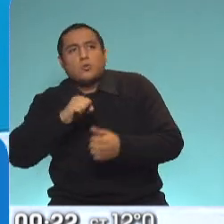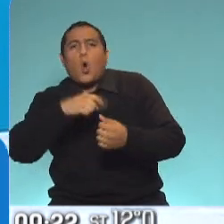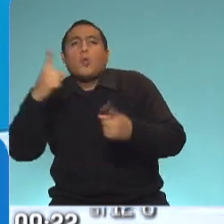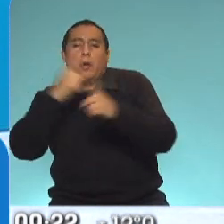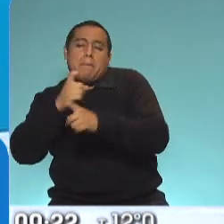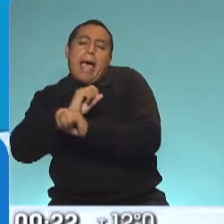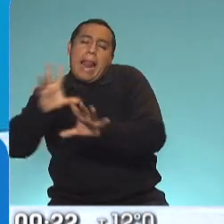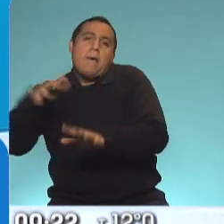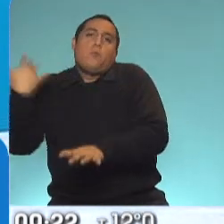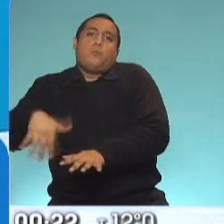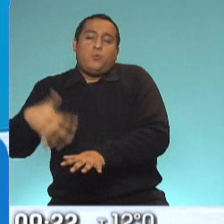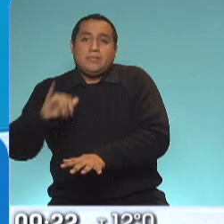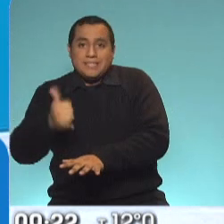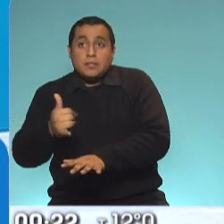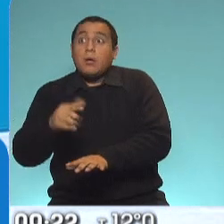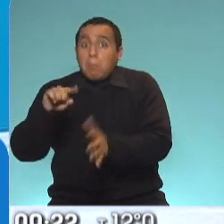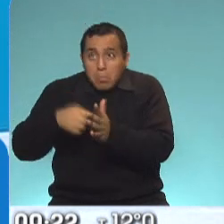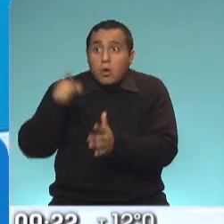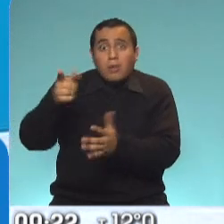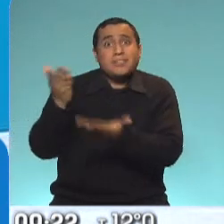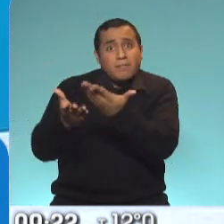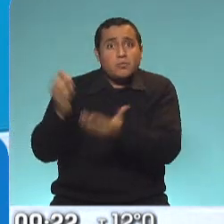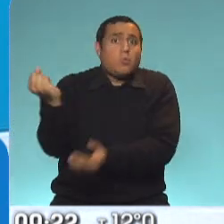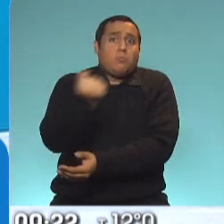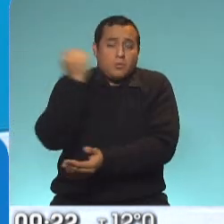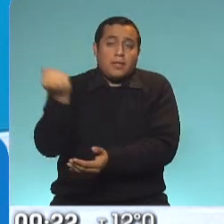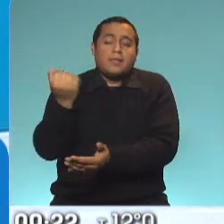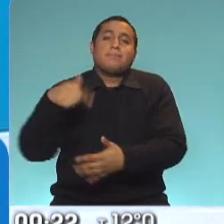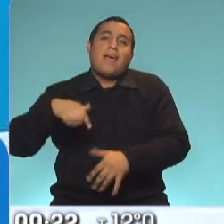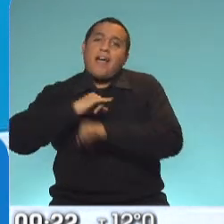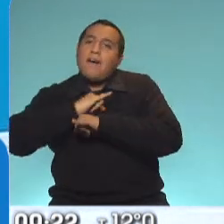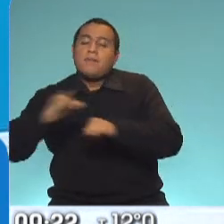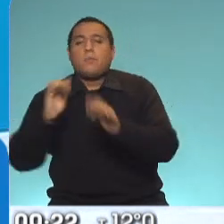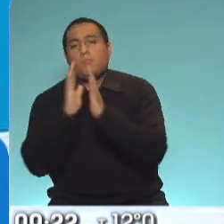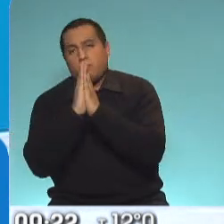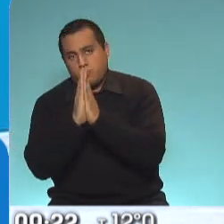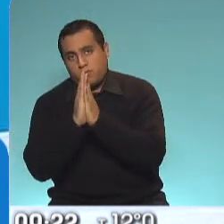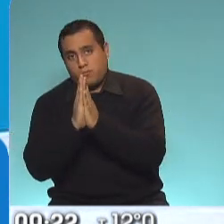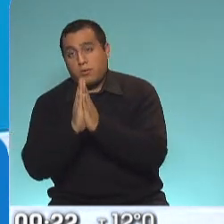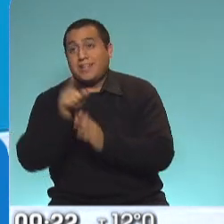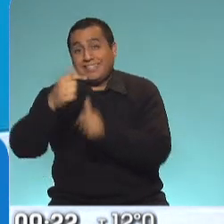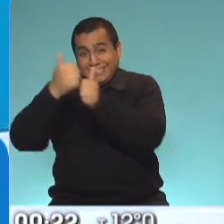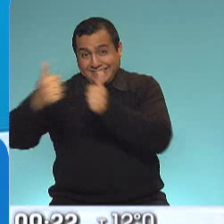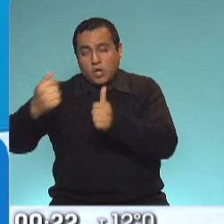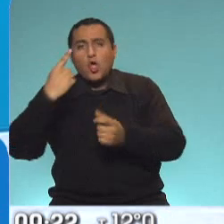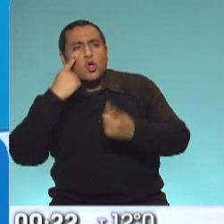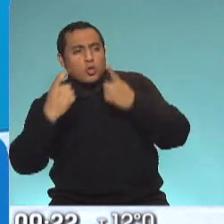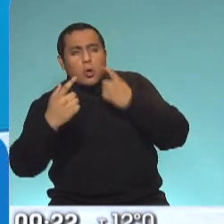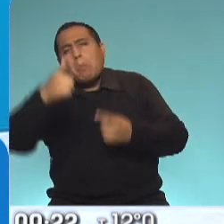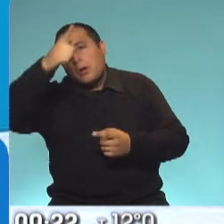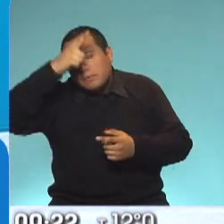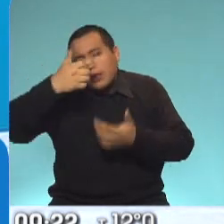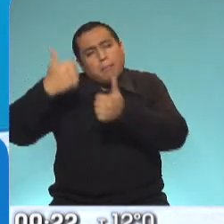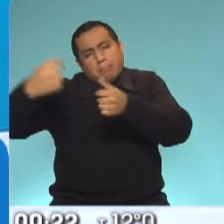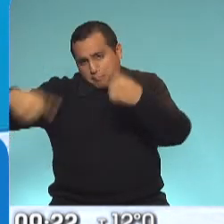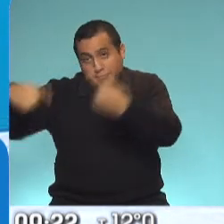problema, pero es un servicio esencial. Entonces aquí el mensaje es, por favor, a las fuerzas de seguridad, que por